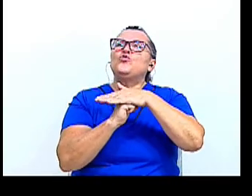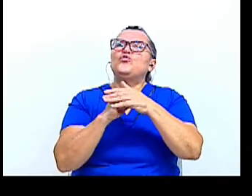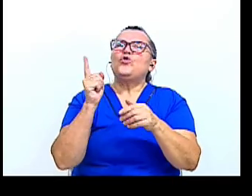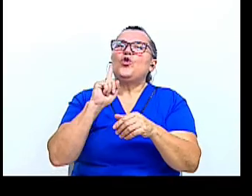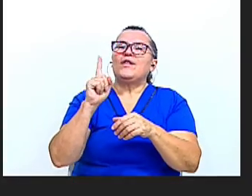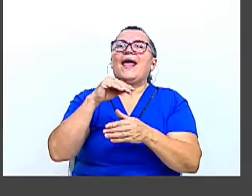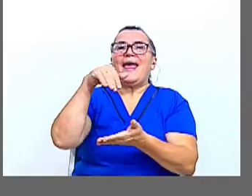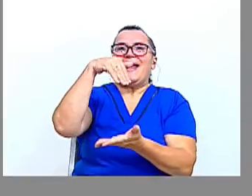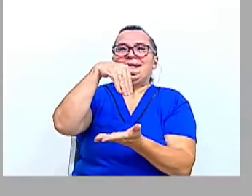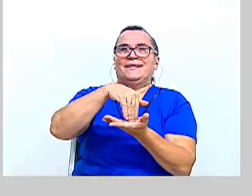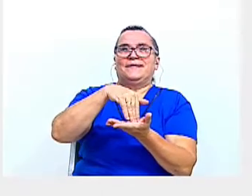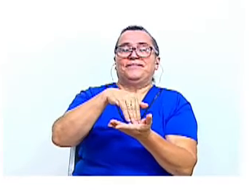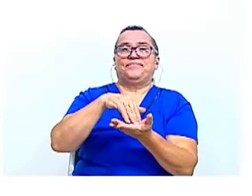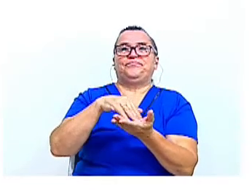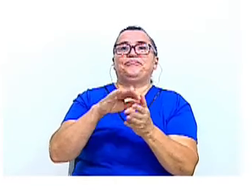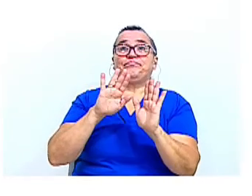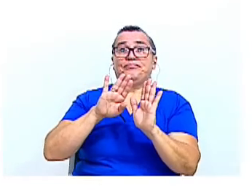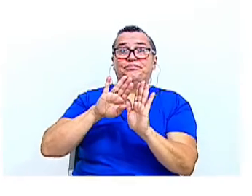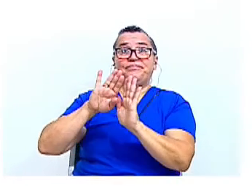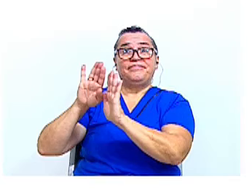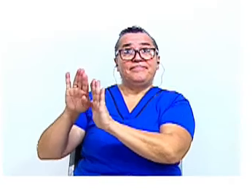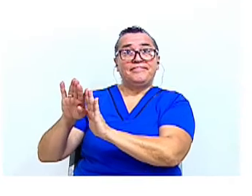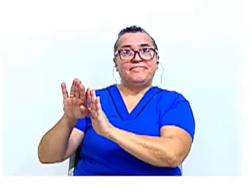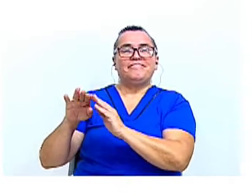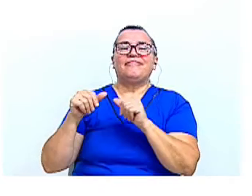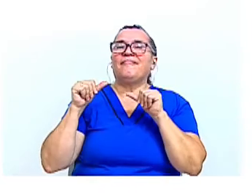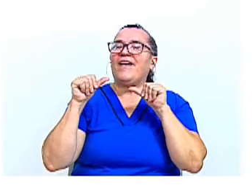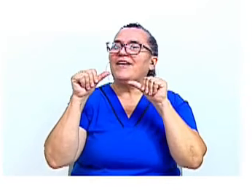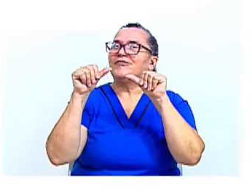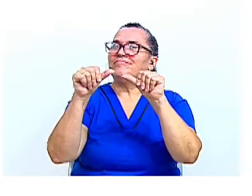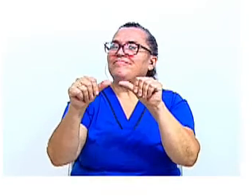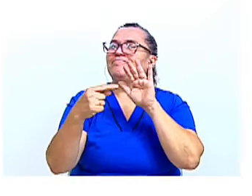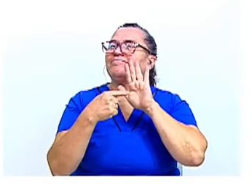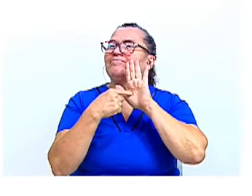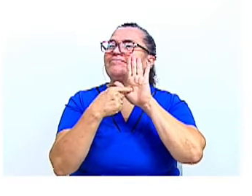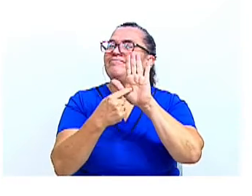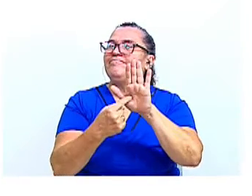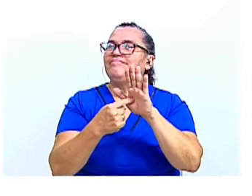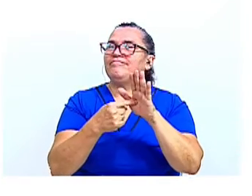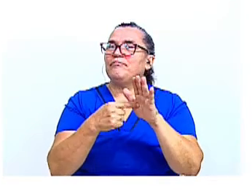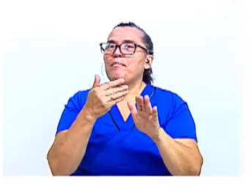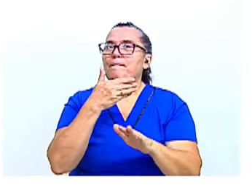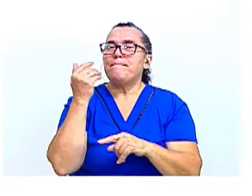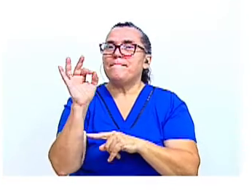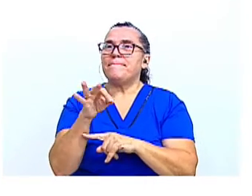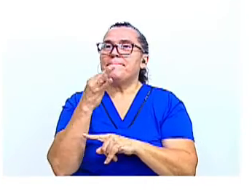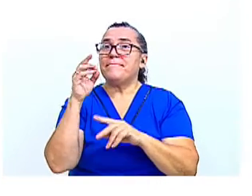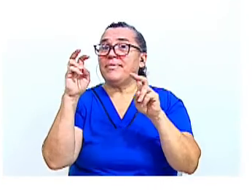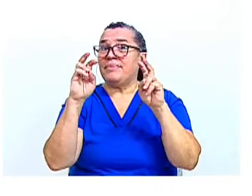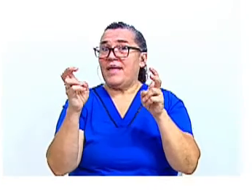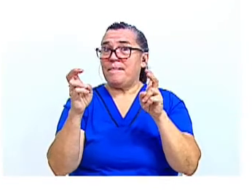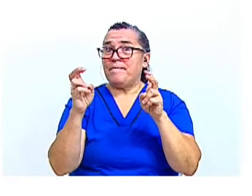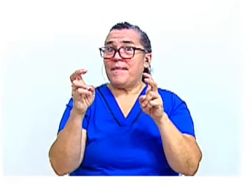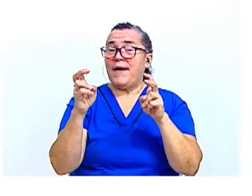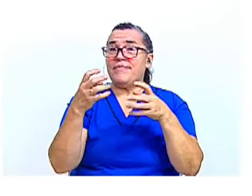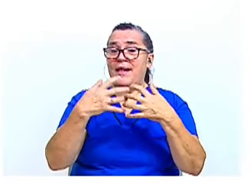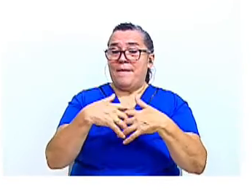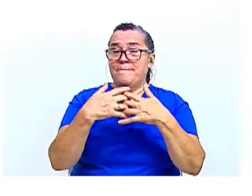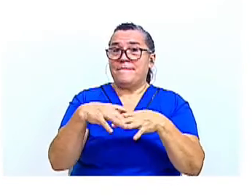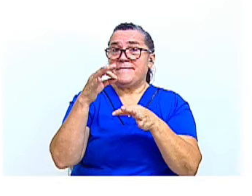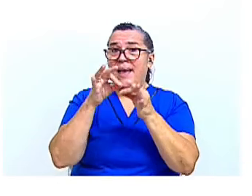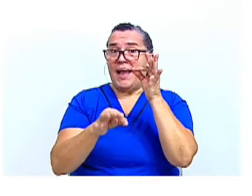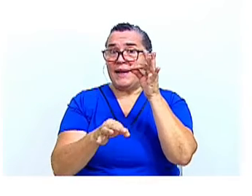bien, para continuar, para ilustrar de la mejor manera el tema de las máquinas